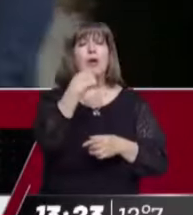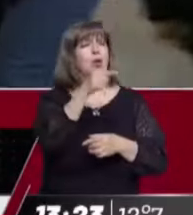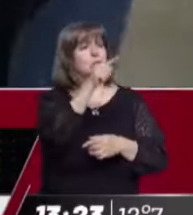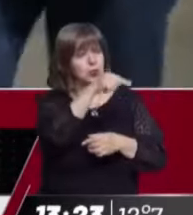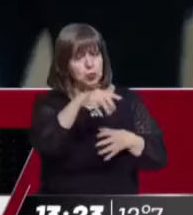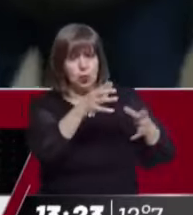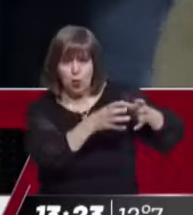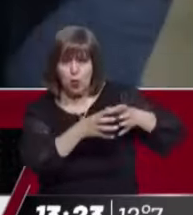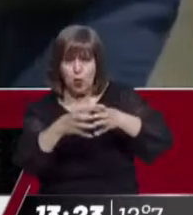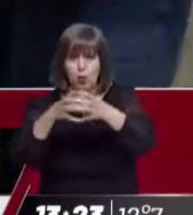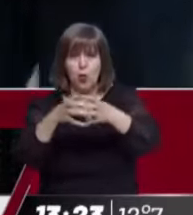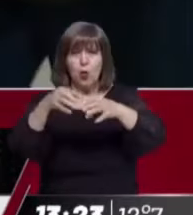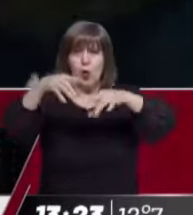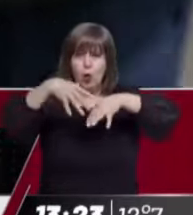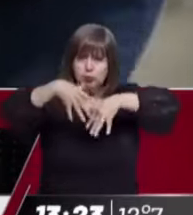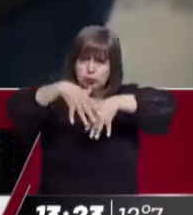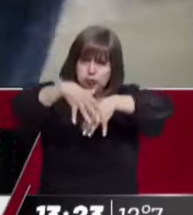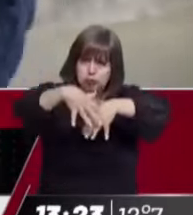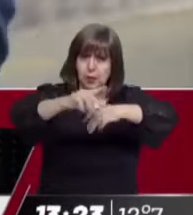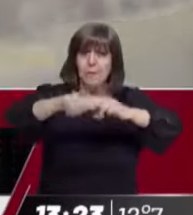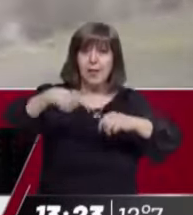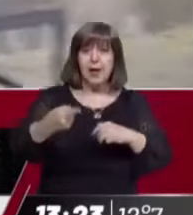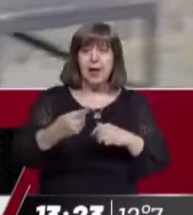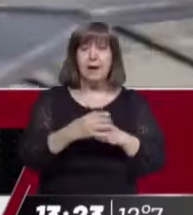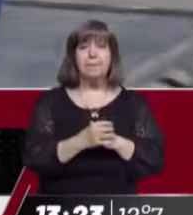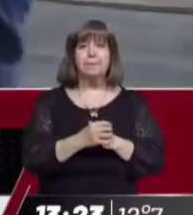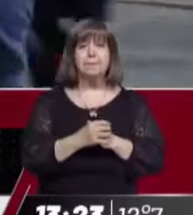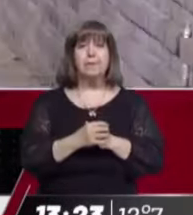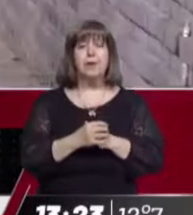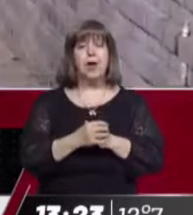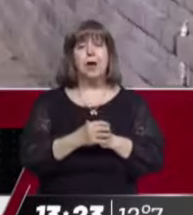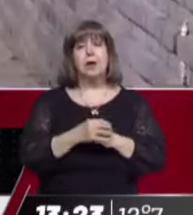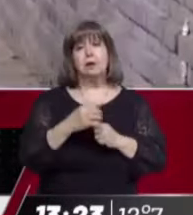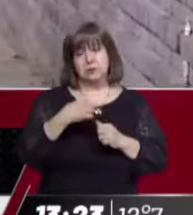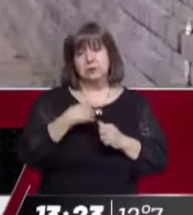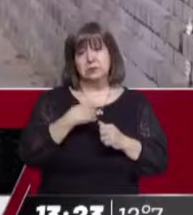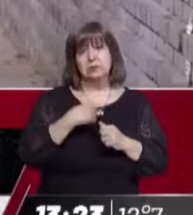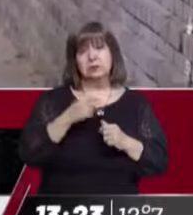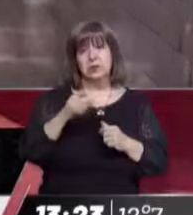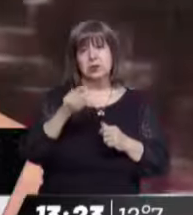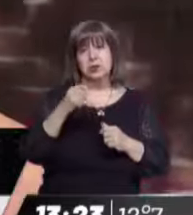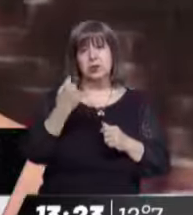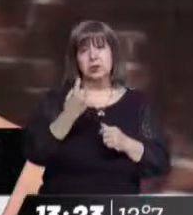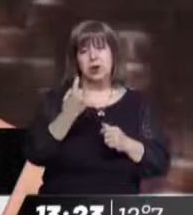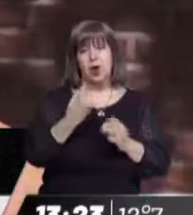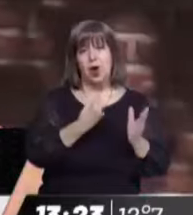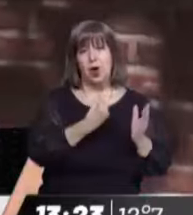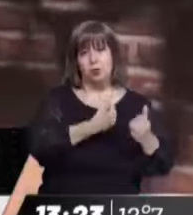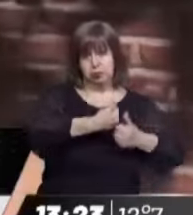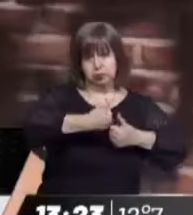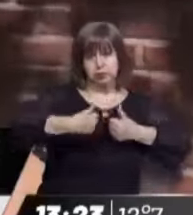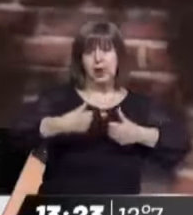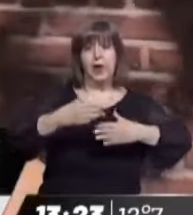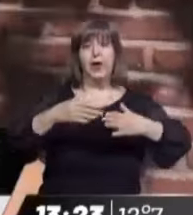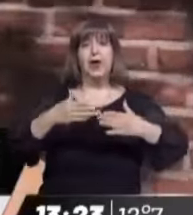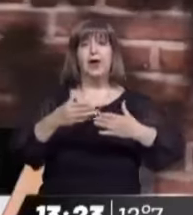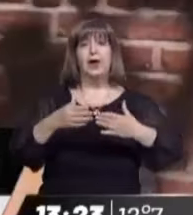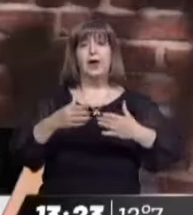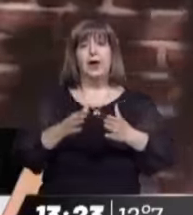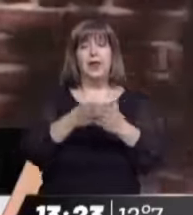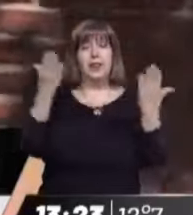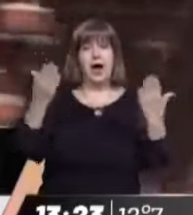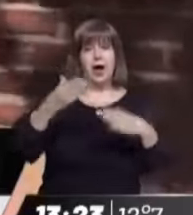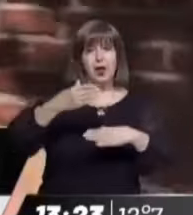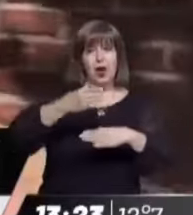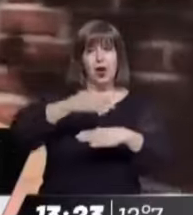relevamiento de lo que esté pasando en los colegios durante la mañana? Vamos a acompañar en la presencia en el diario Los Andes, que ha convocado la